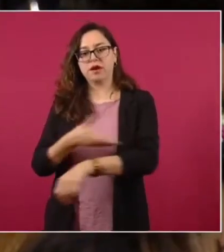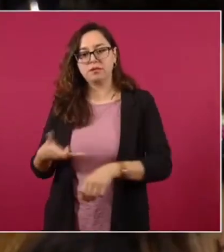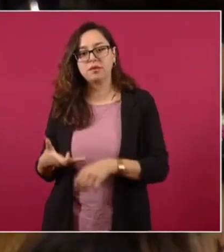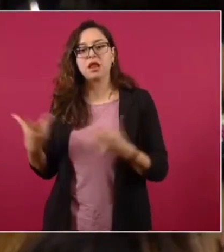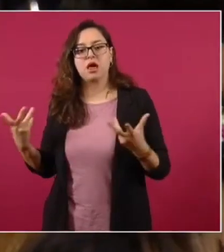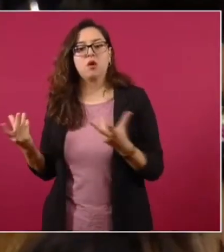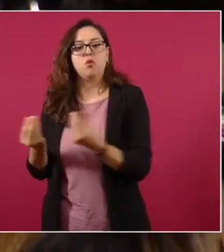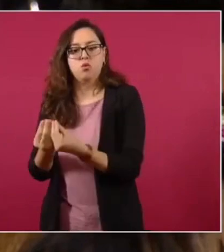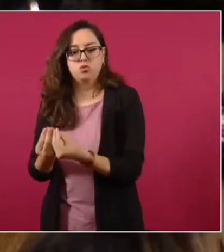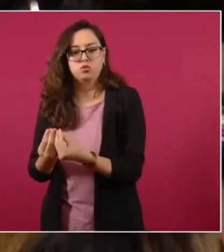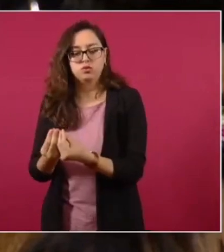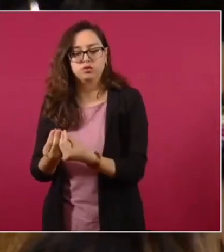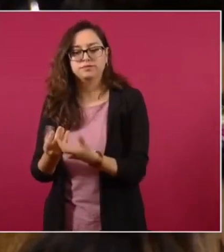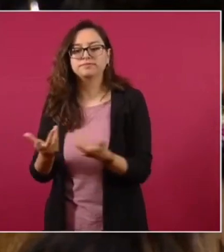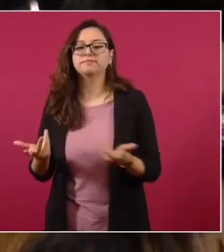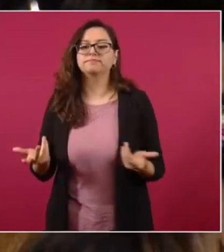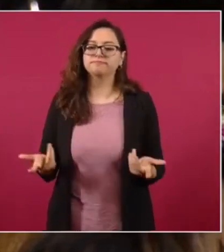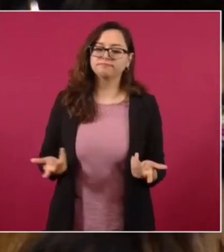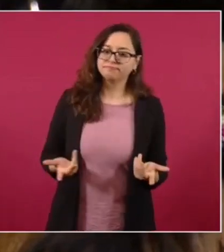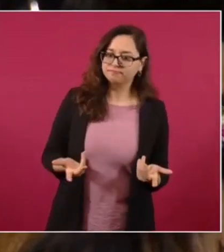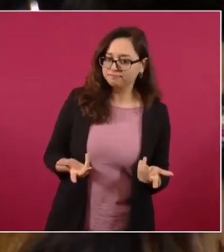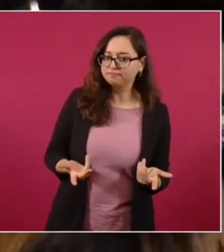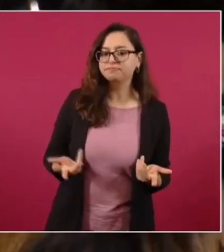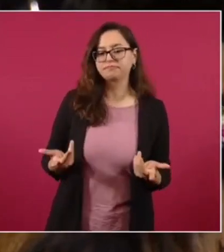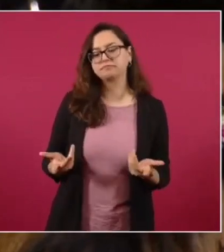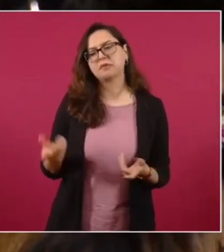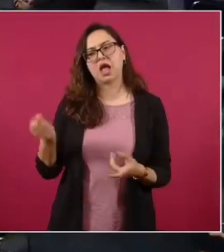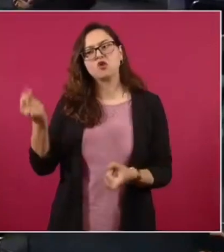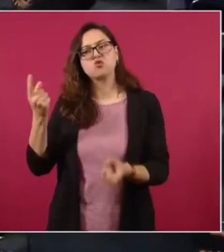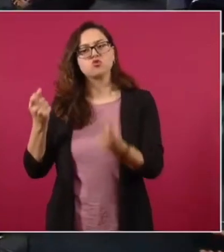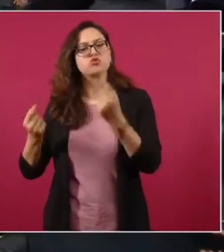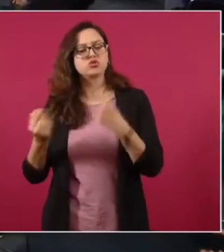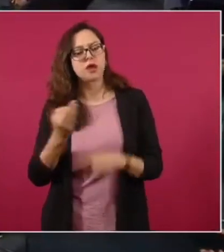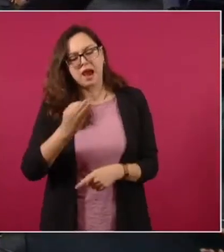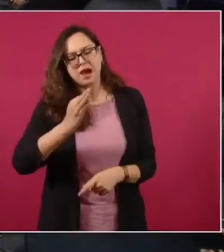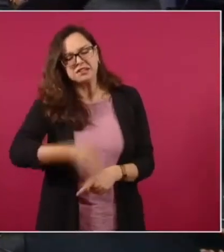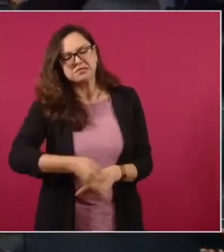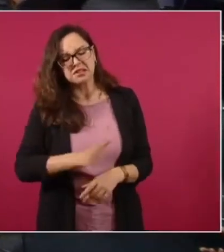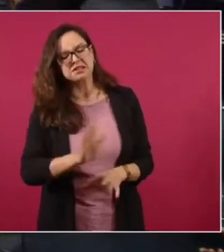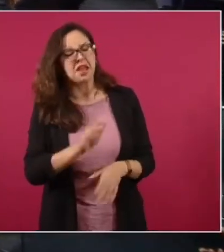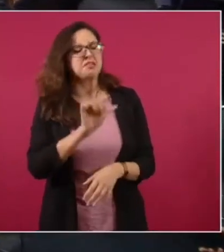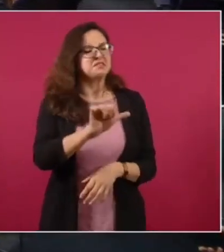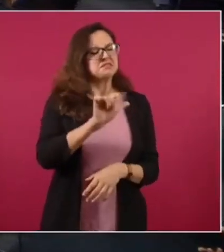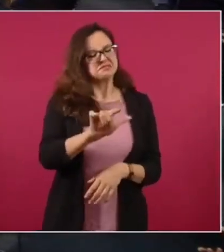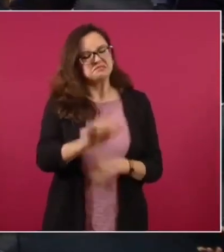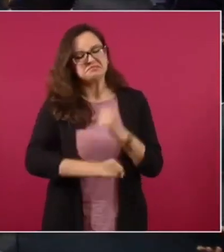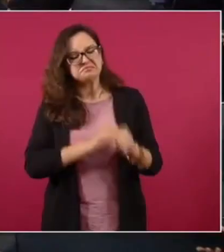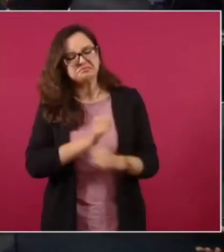Entonces, eso lo utilizan para decir: no